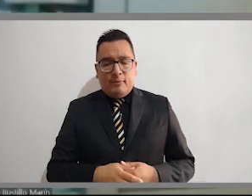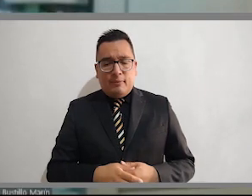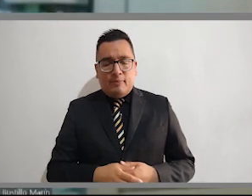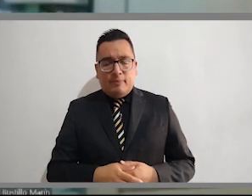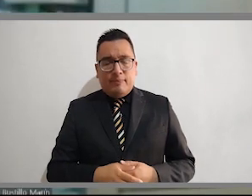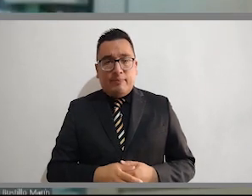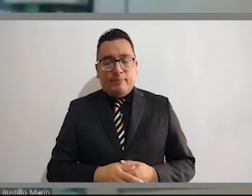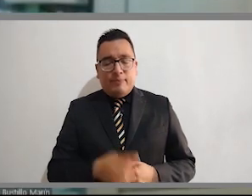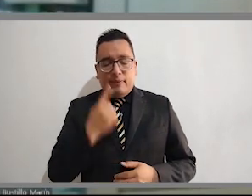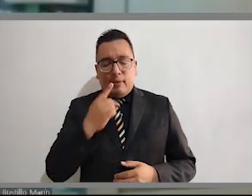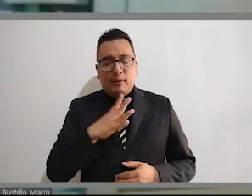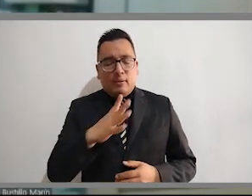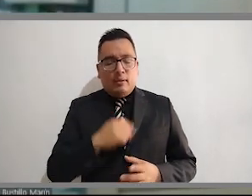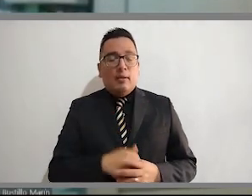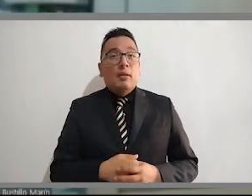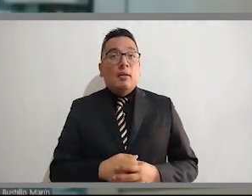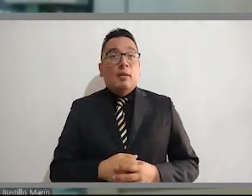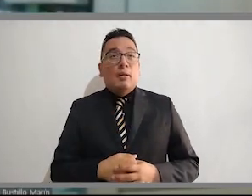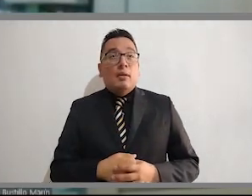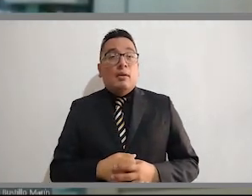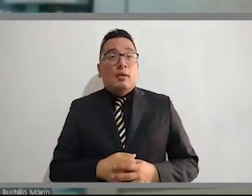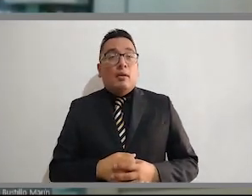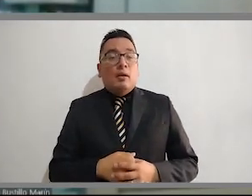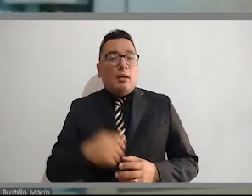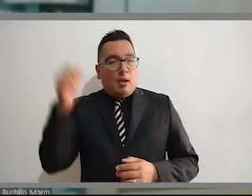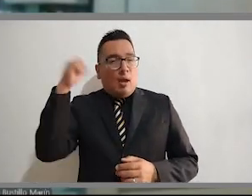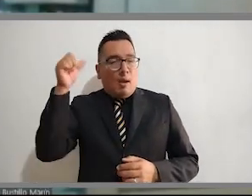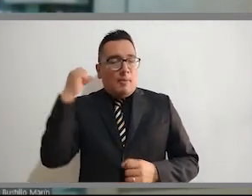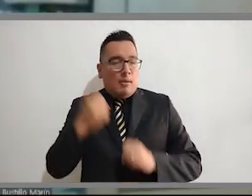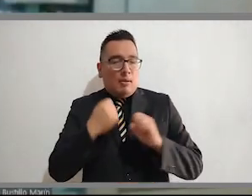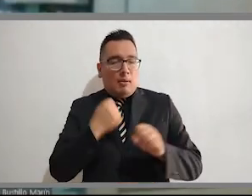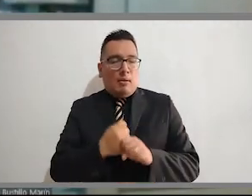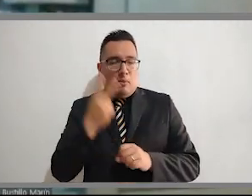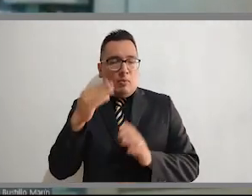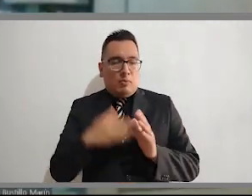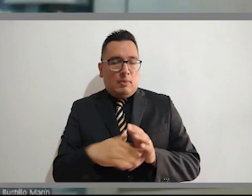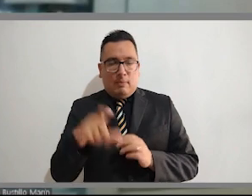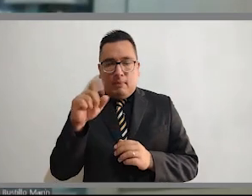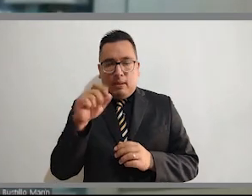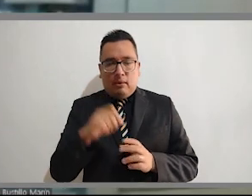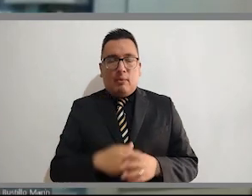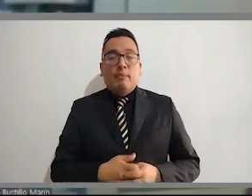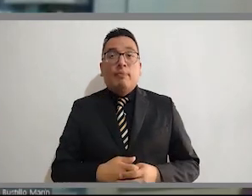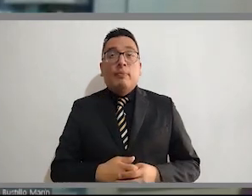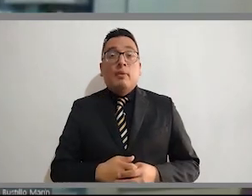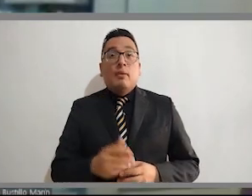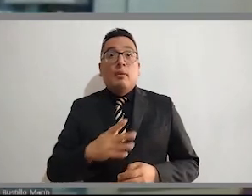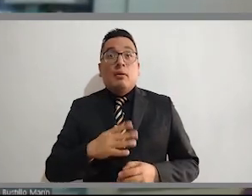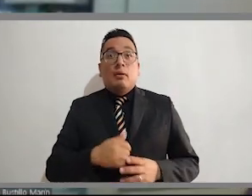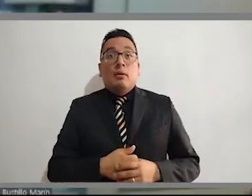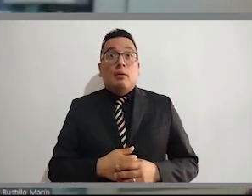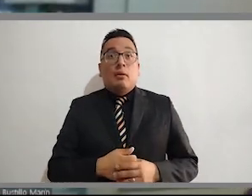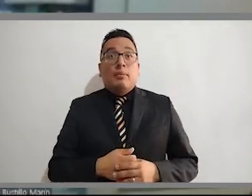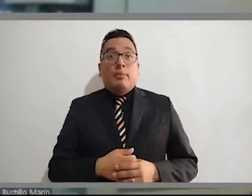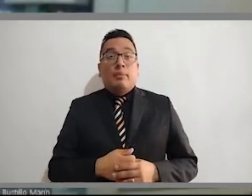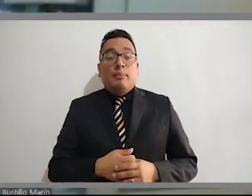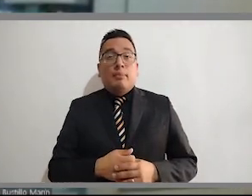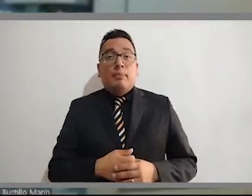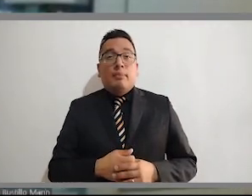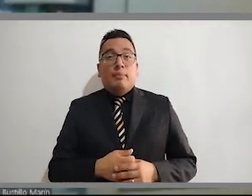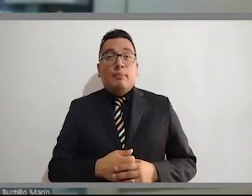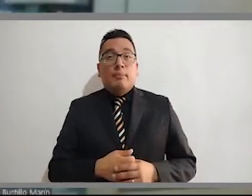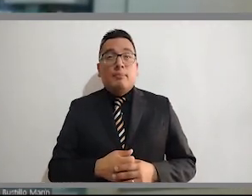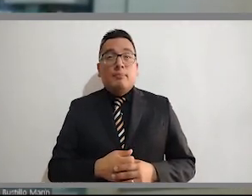viene después la reforma de la violencia política de género en abril de 2020. Y entonces la violencia política de género,